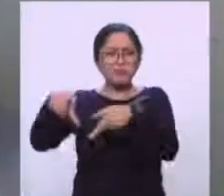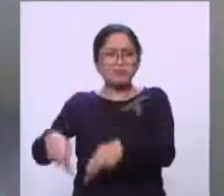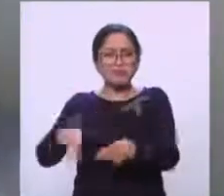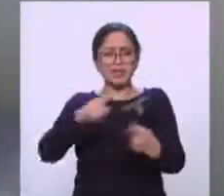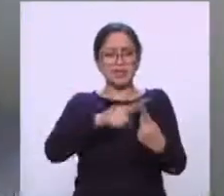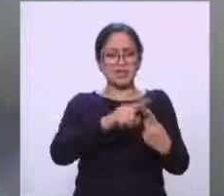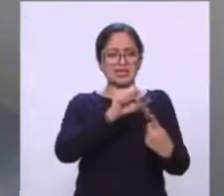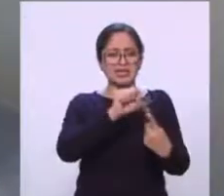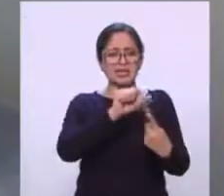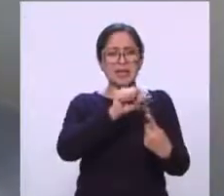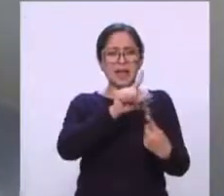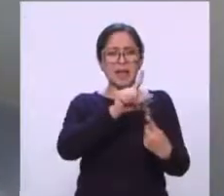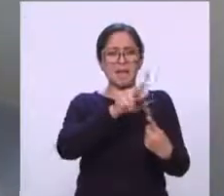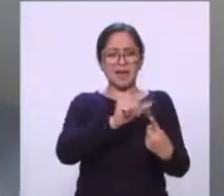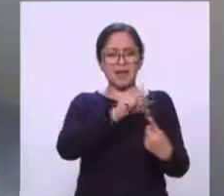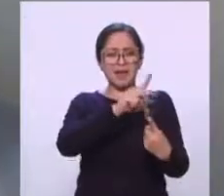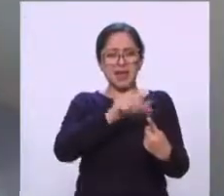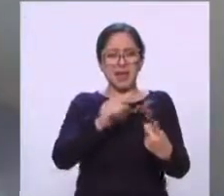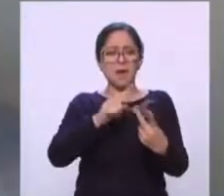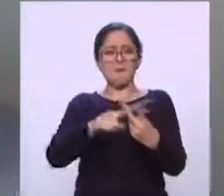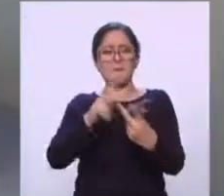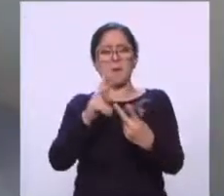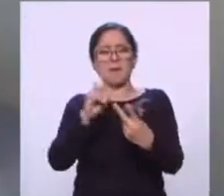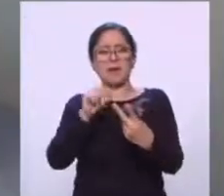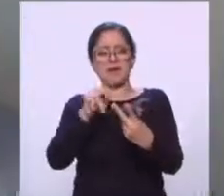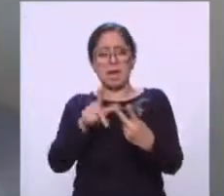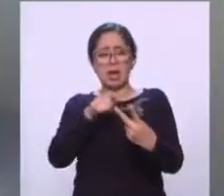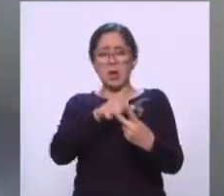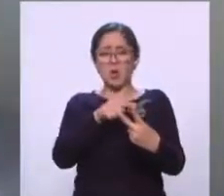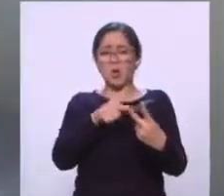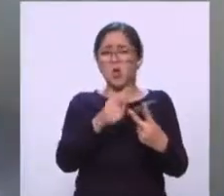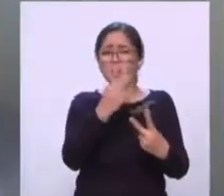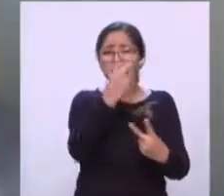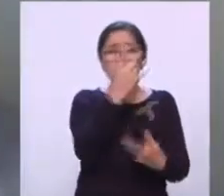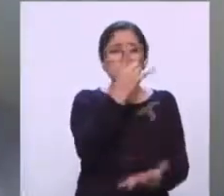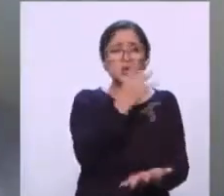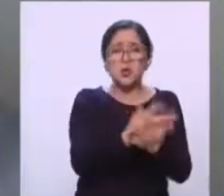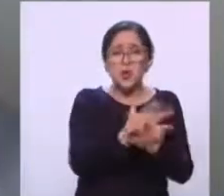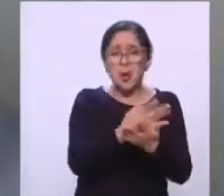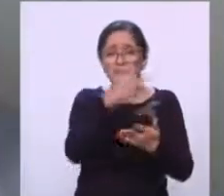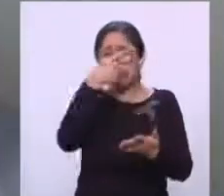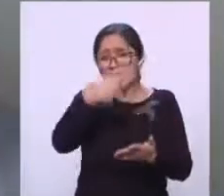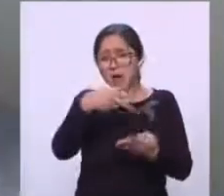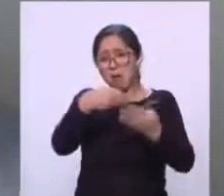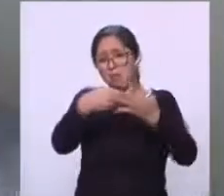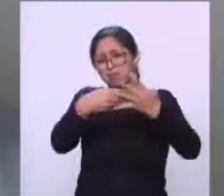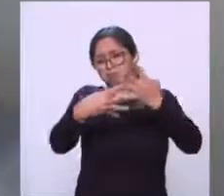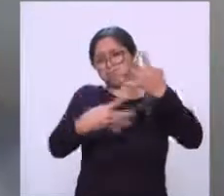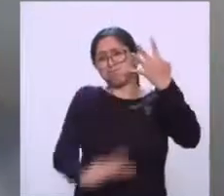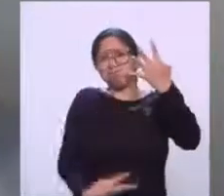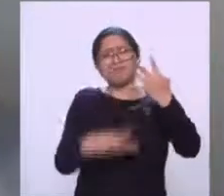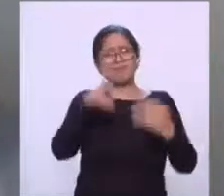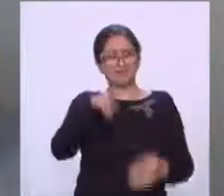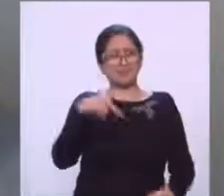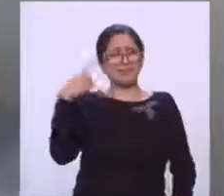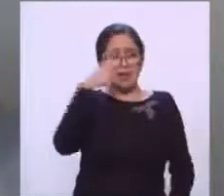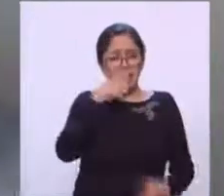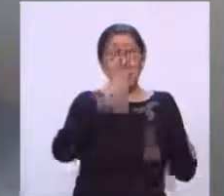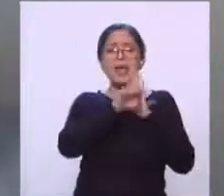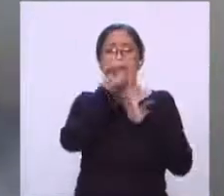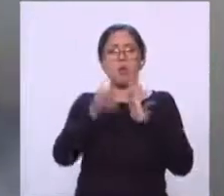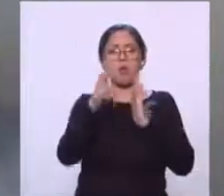Cortázar, son solamente dos de una larga cadena. Fíjense el dato que es realmente estrujante. Entre el 2010